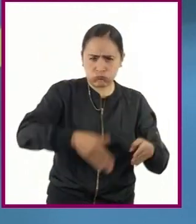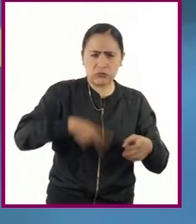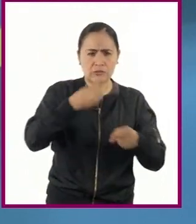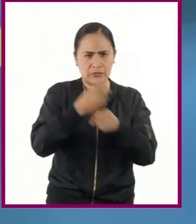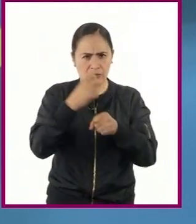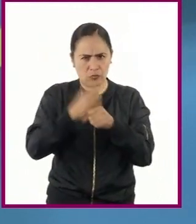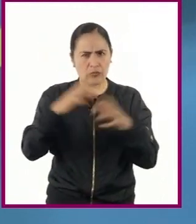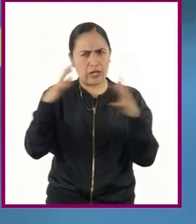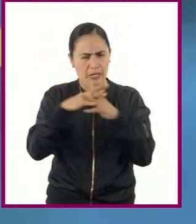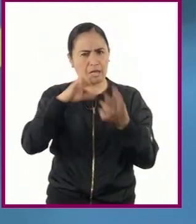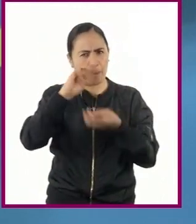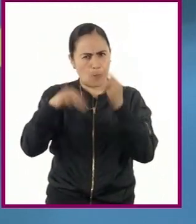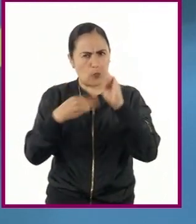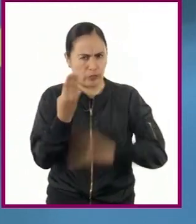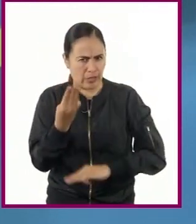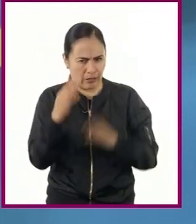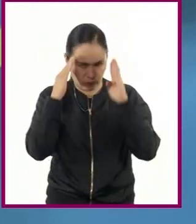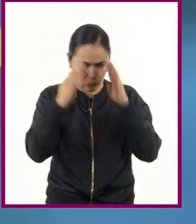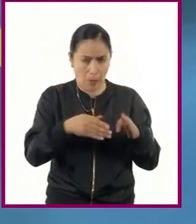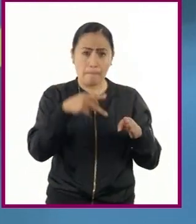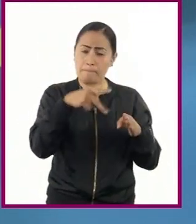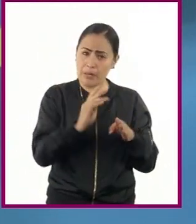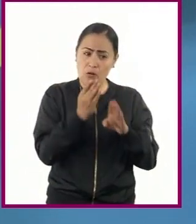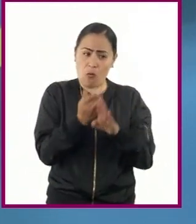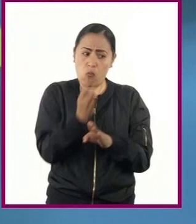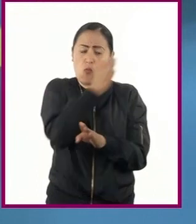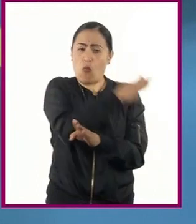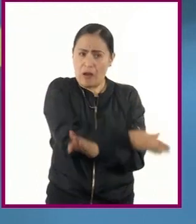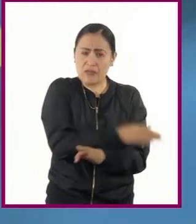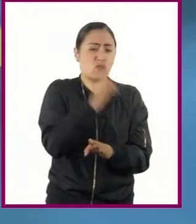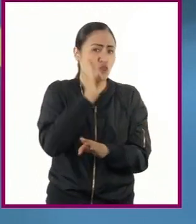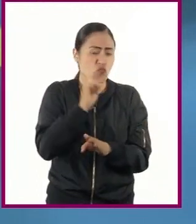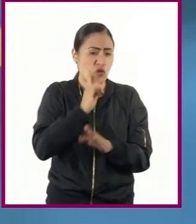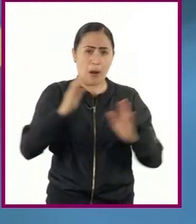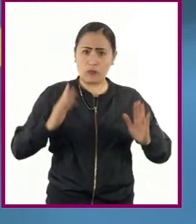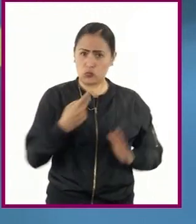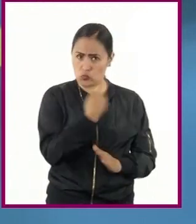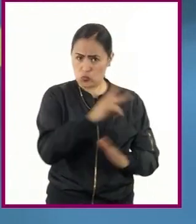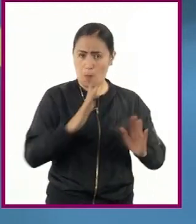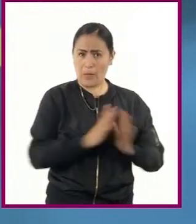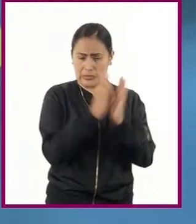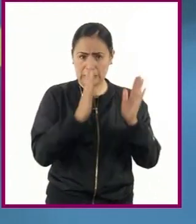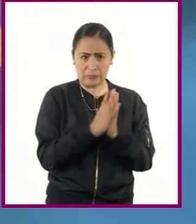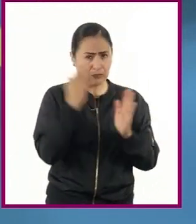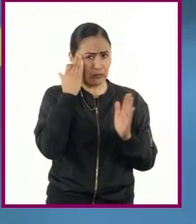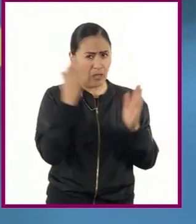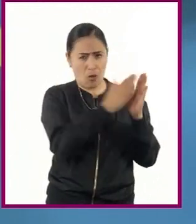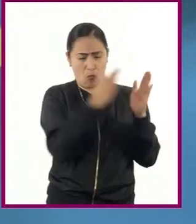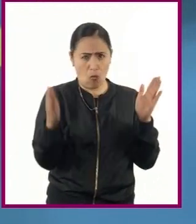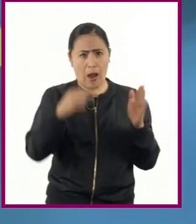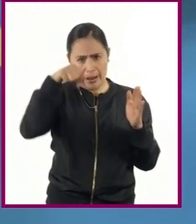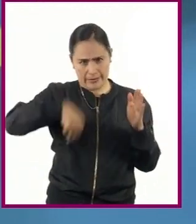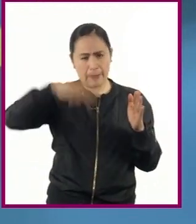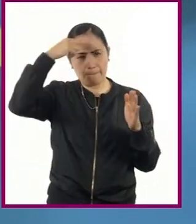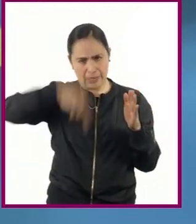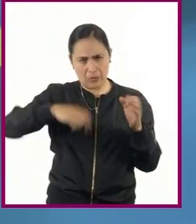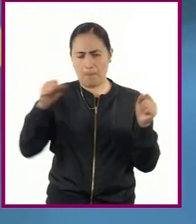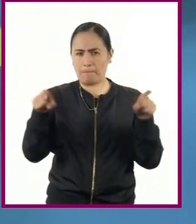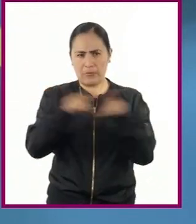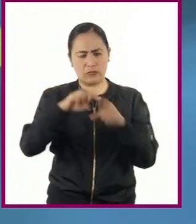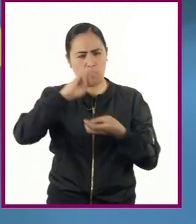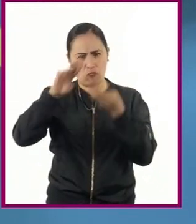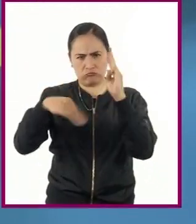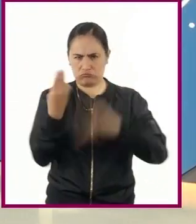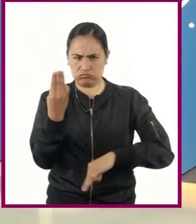la participación de las mujeres ha sido fundamental en todos los procesos históricos de nuestro país y mundiales a lo largo del